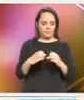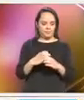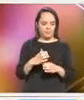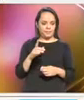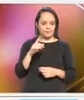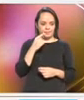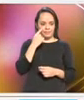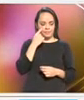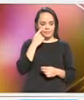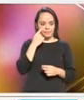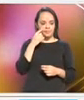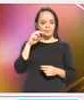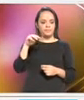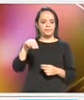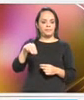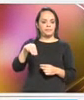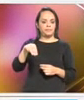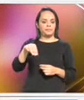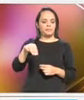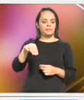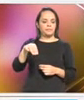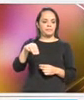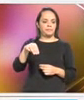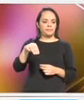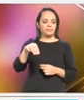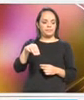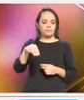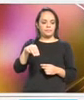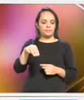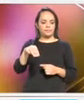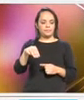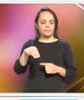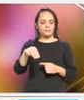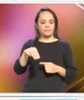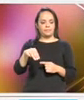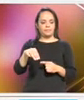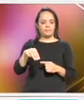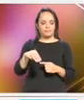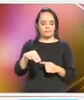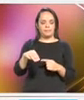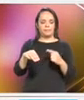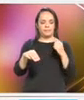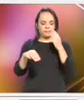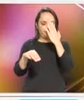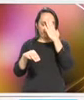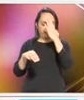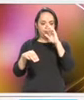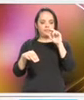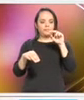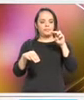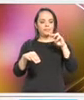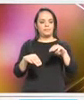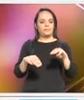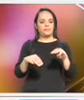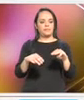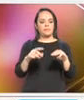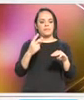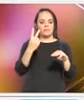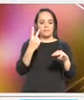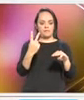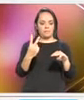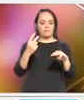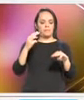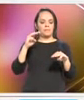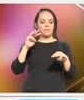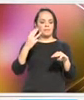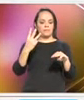Ya, una cosa, sí. la M, Sí. nosotros vamos a ver para que todos conozcamos un poquito, Sí. que la M generalmente la hacemos en 2 o en